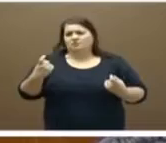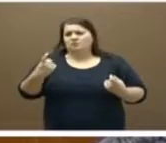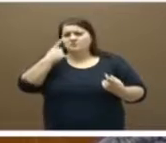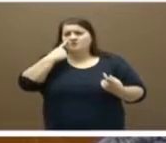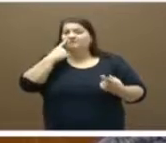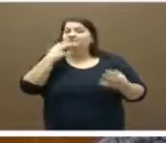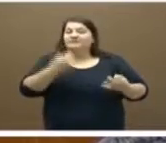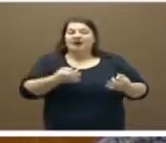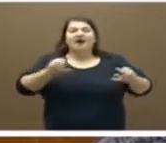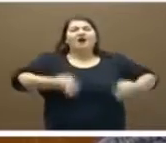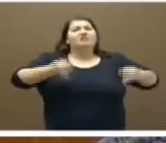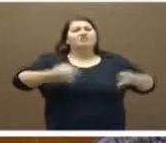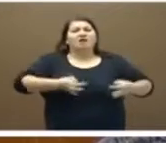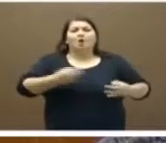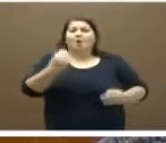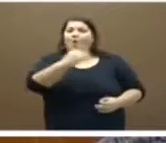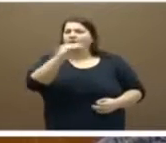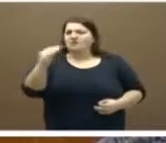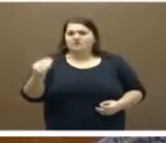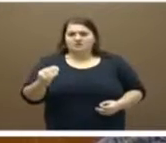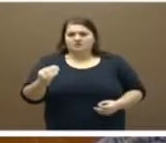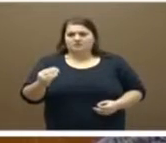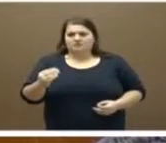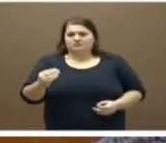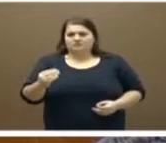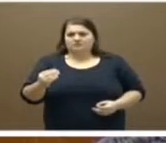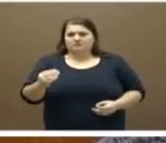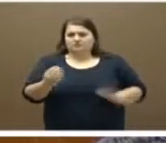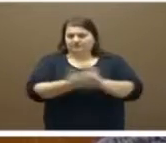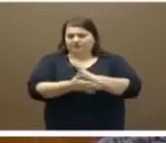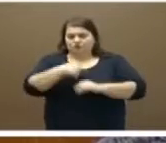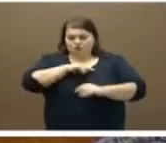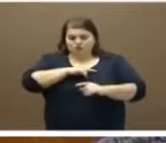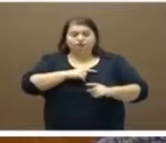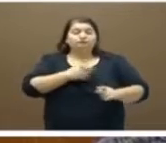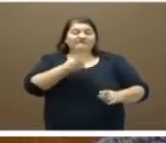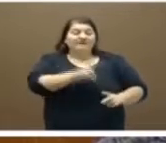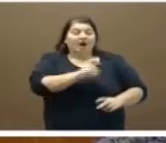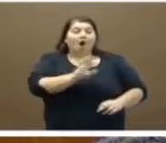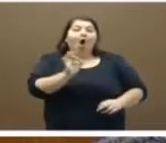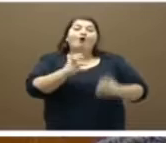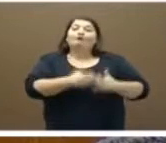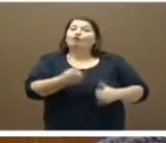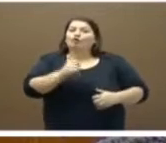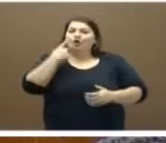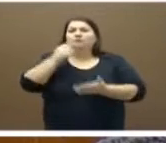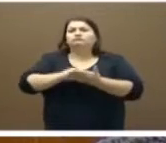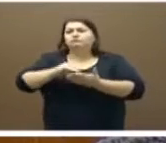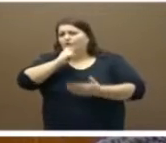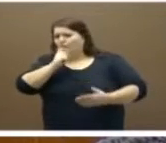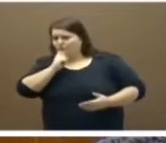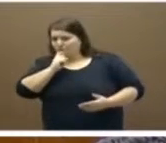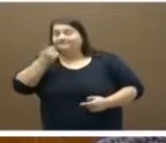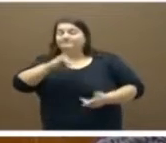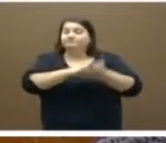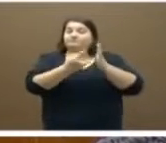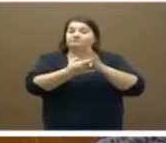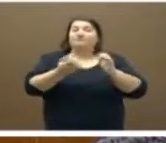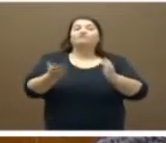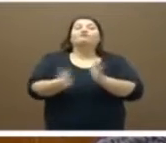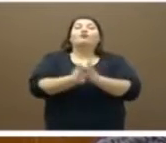juvenil, qué parte de él ha podido servir y qué parte de él tenemos que corregir. Vamos a elaborar un nuevo plan de fomento y